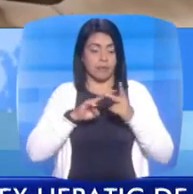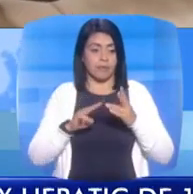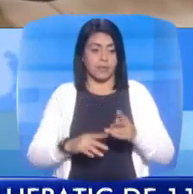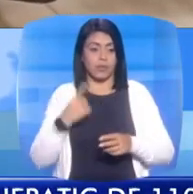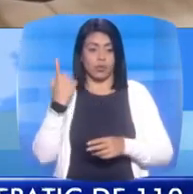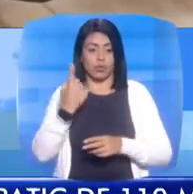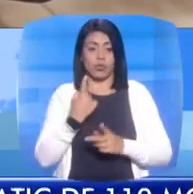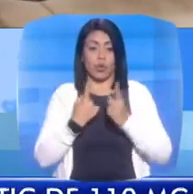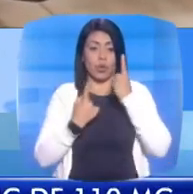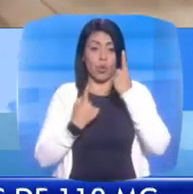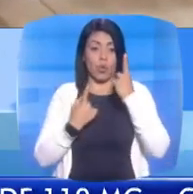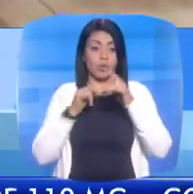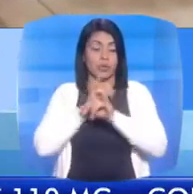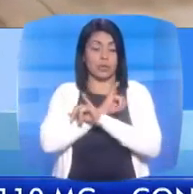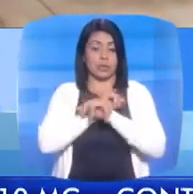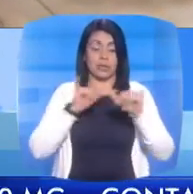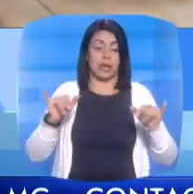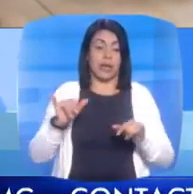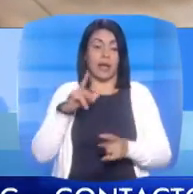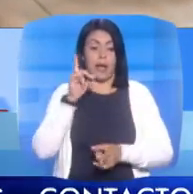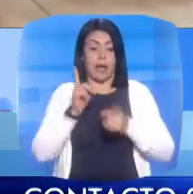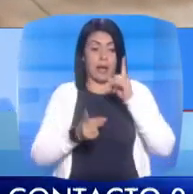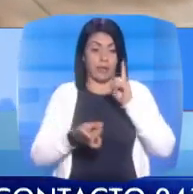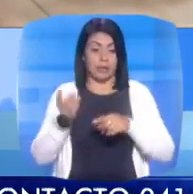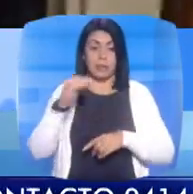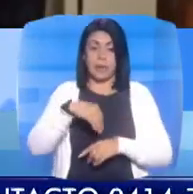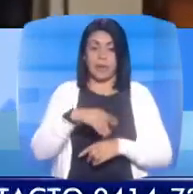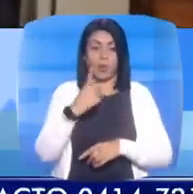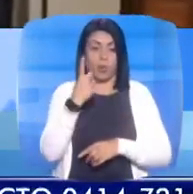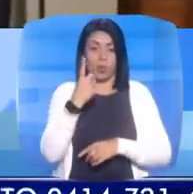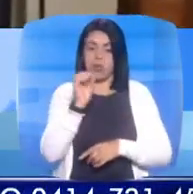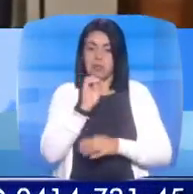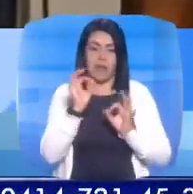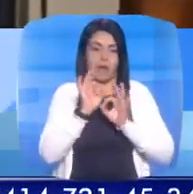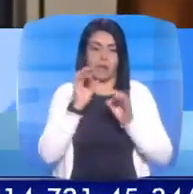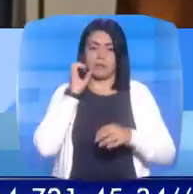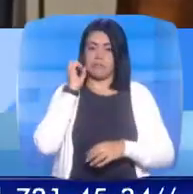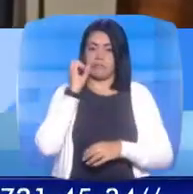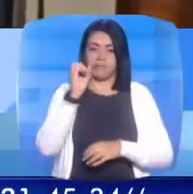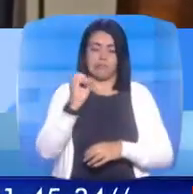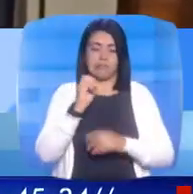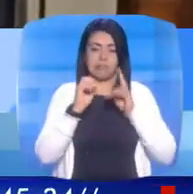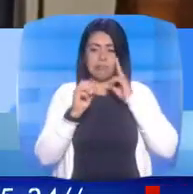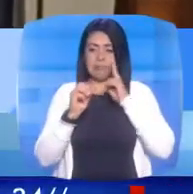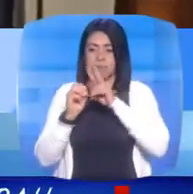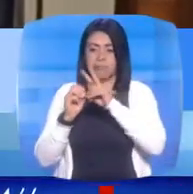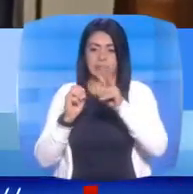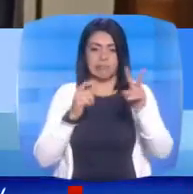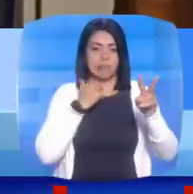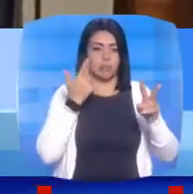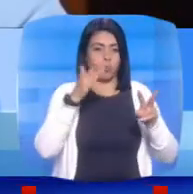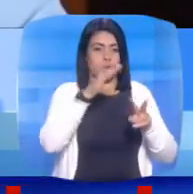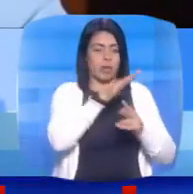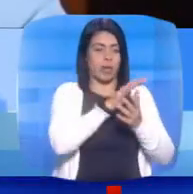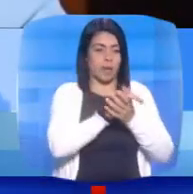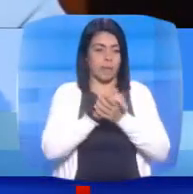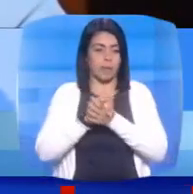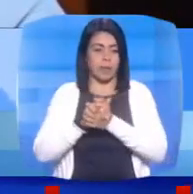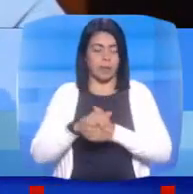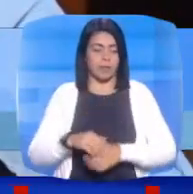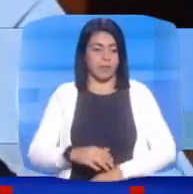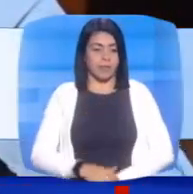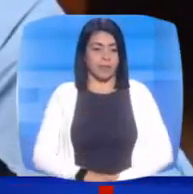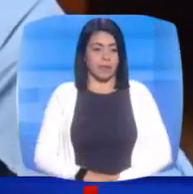reciben solo una de ellas y en ocasiones ni eso Tello ha visto morir a varios de sus amigos tengo